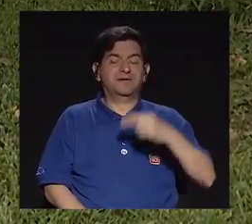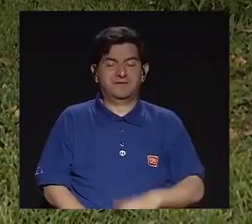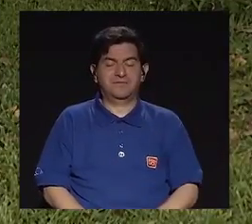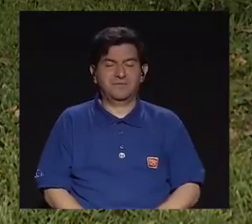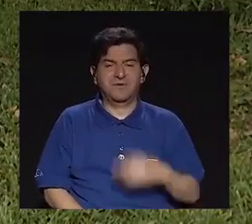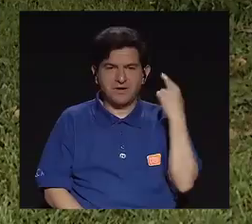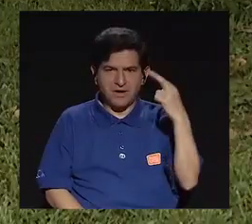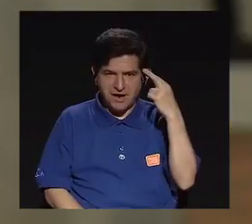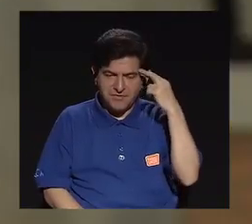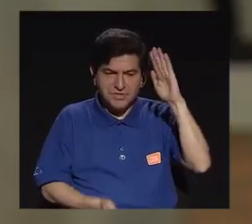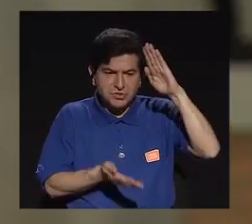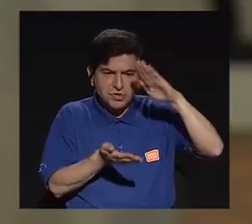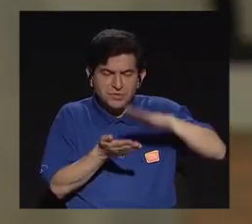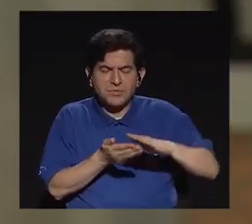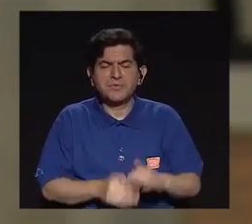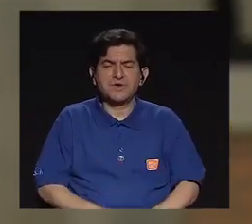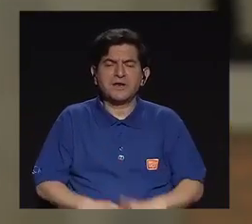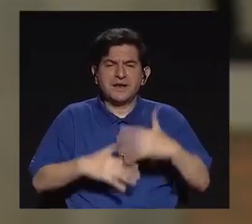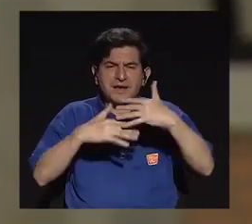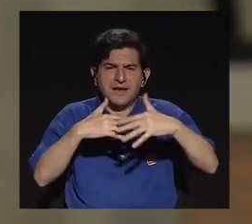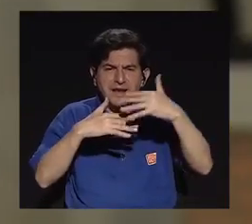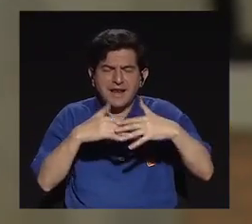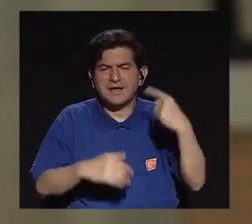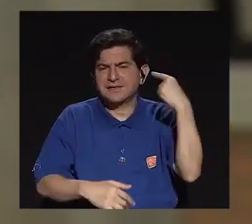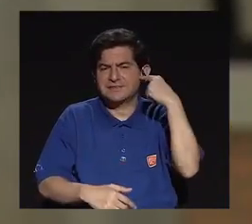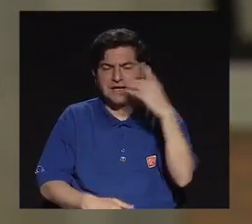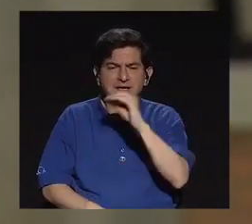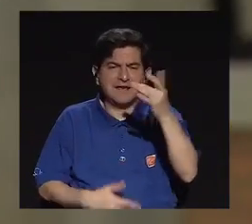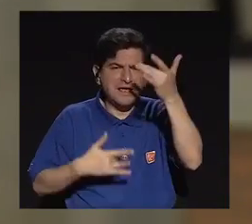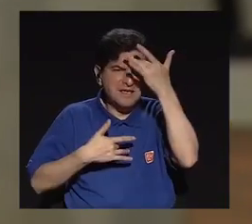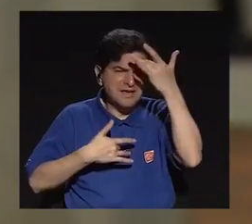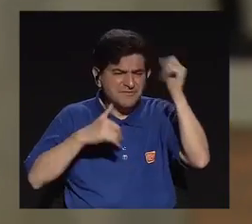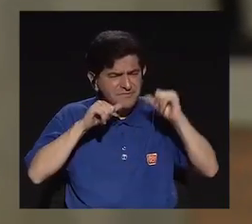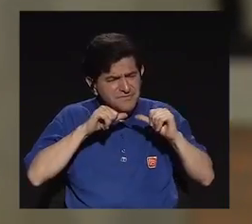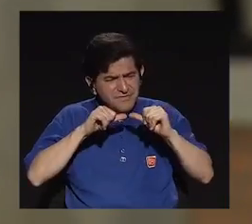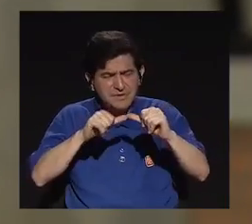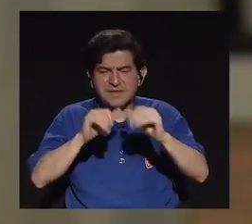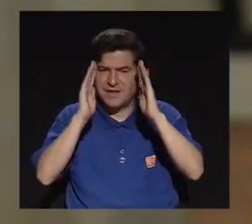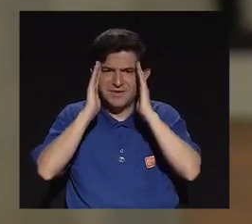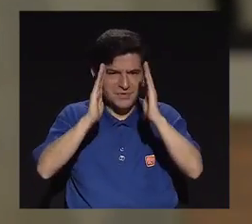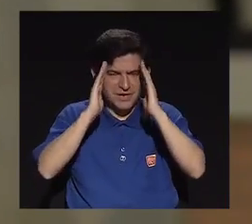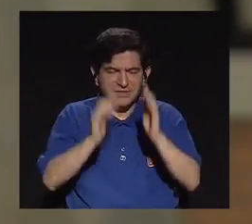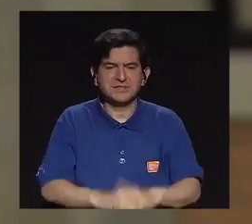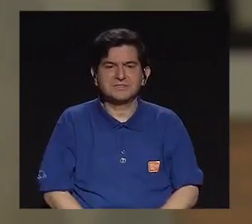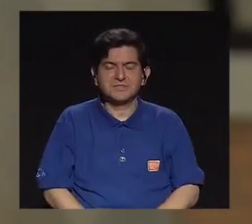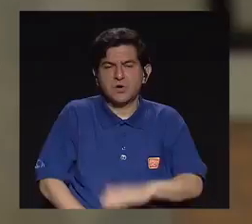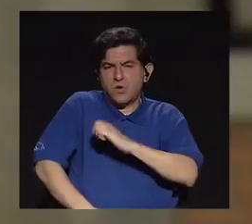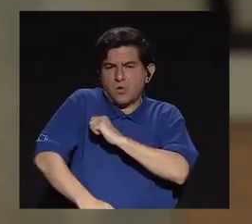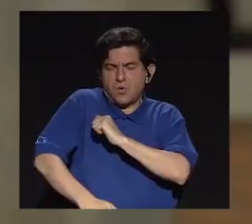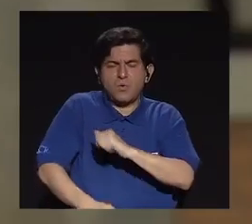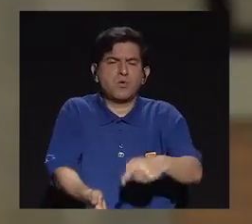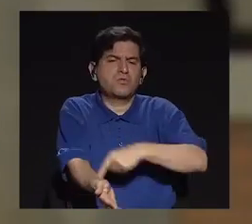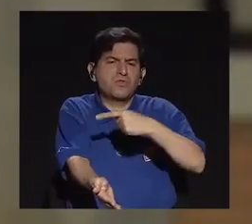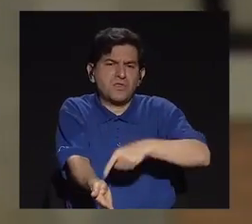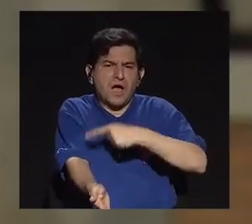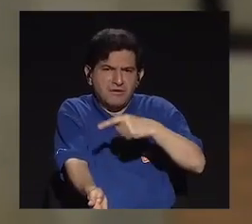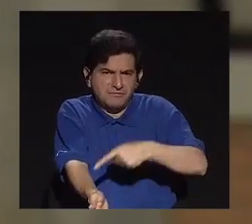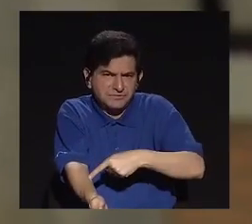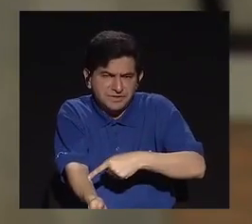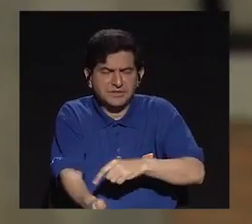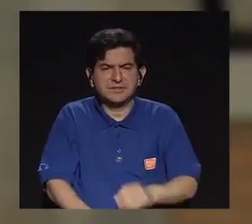¿verdad? El fumado por reducir la circulación del oído y las enfermedades crónicas maltratadas, llámese hipertensión,